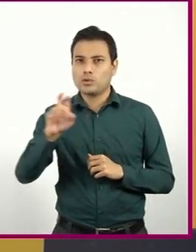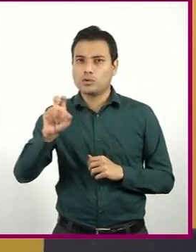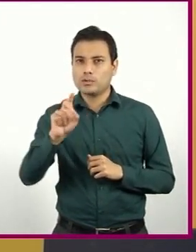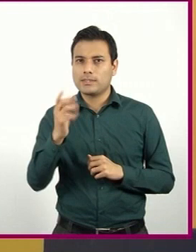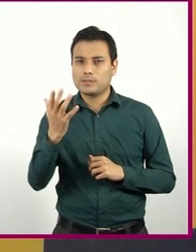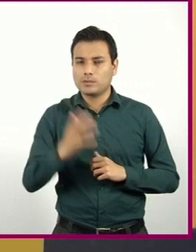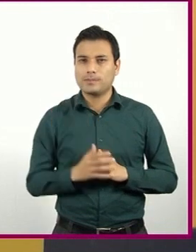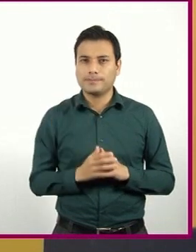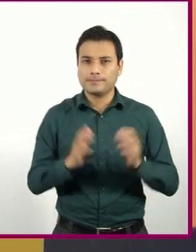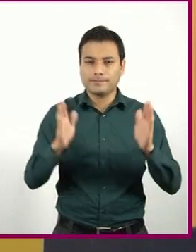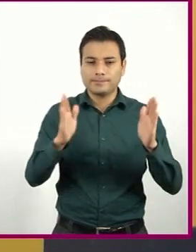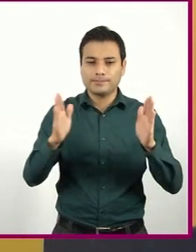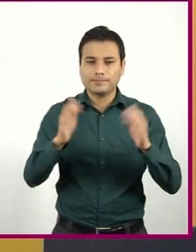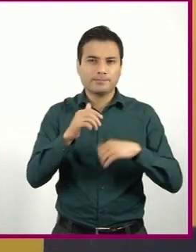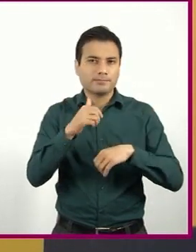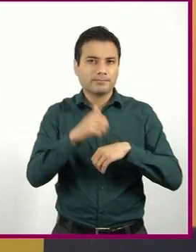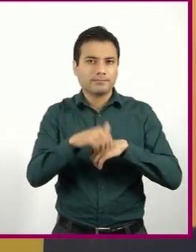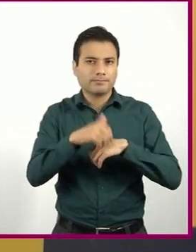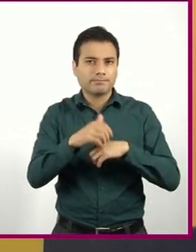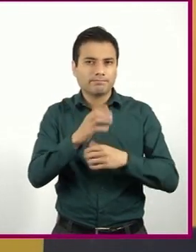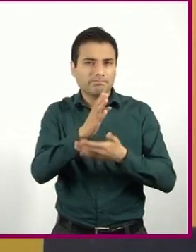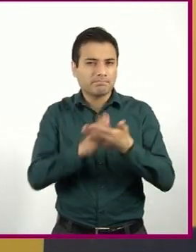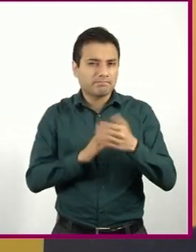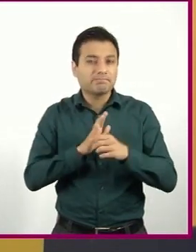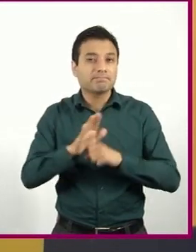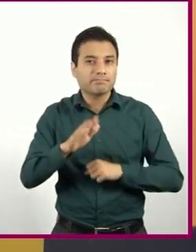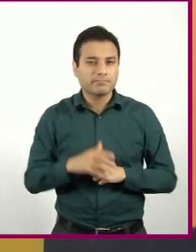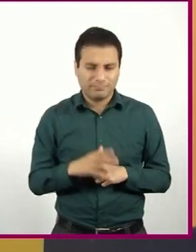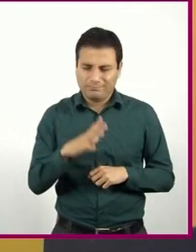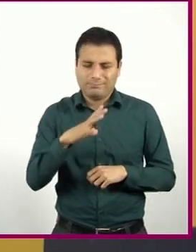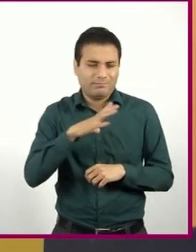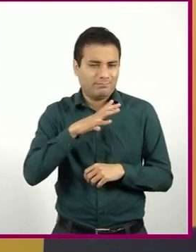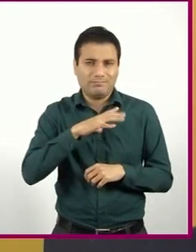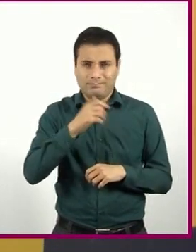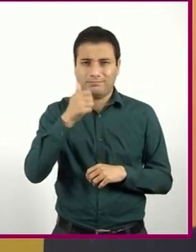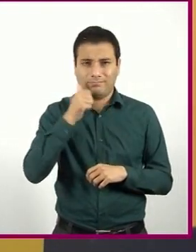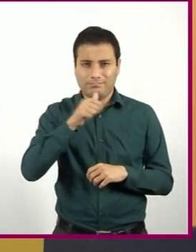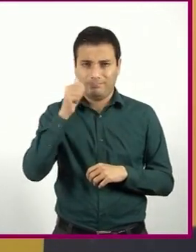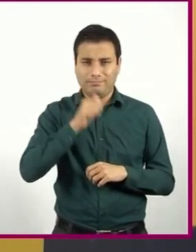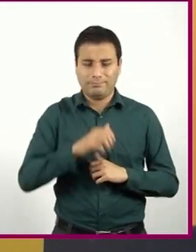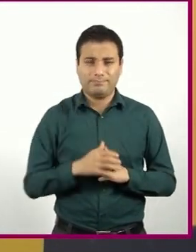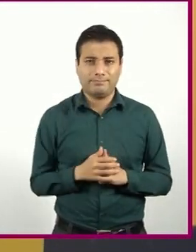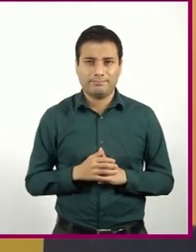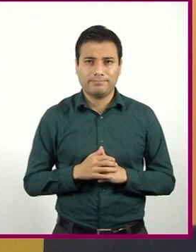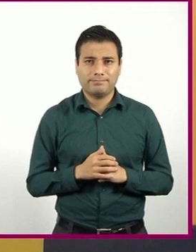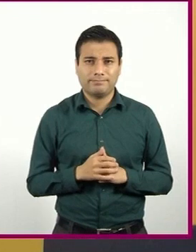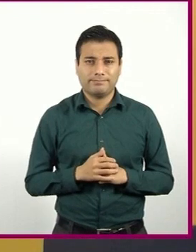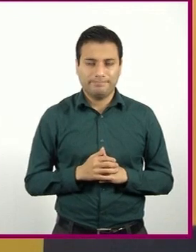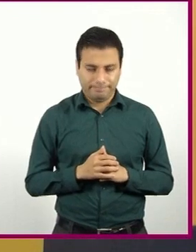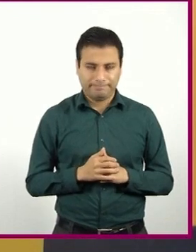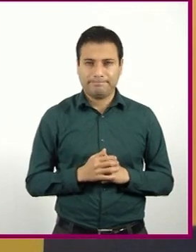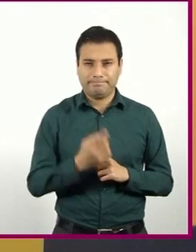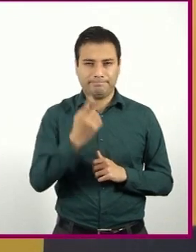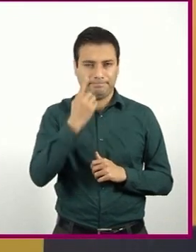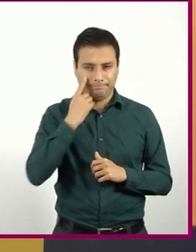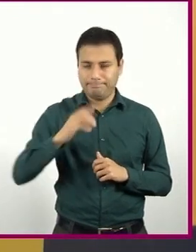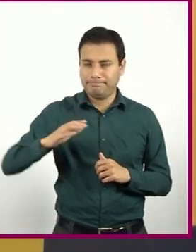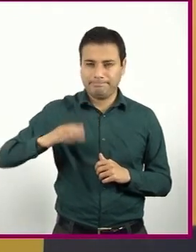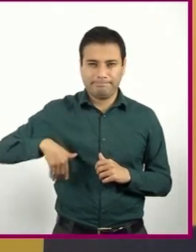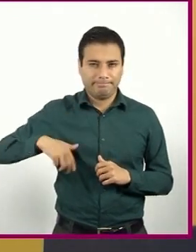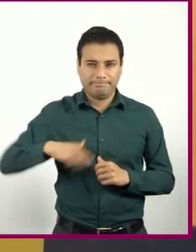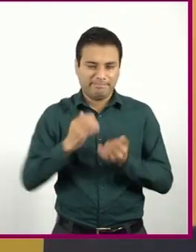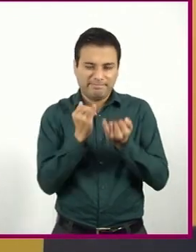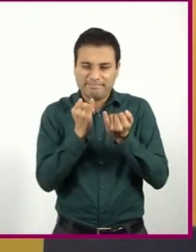0.235. Siempre es posible encontrar un número decimal entre dos decimales, siguiendo el procedimiento anterior, es